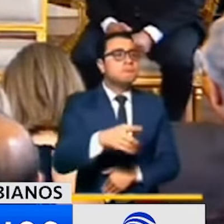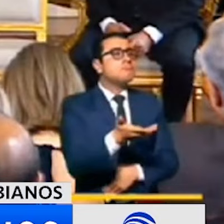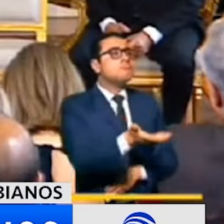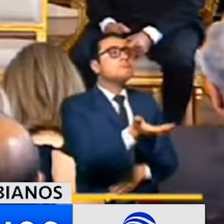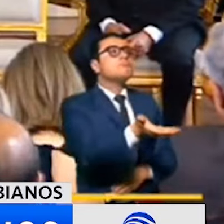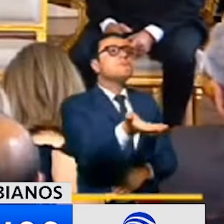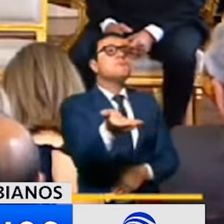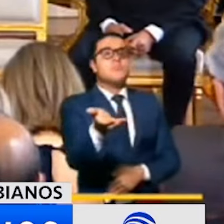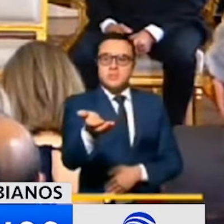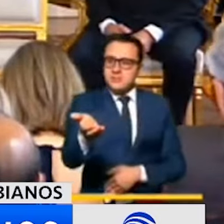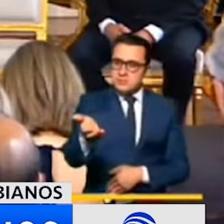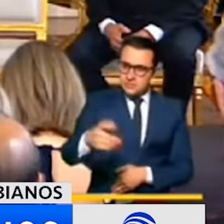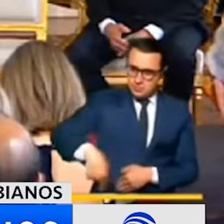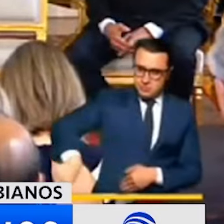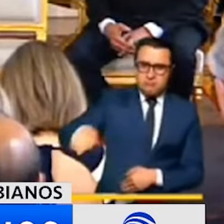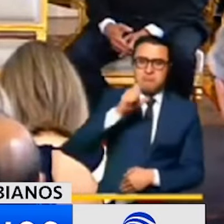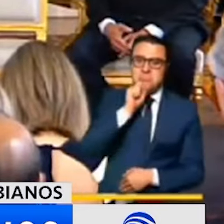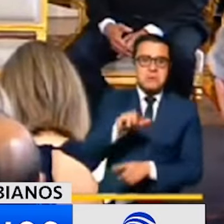pidiendo limosna,